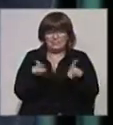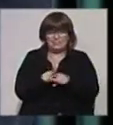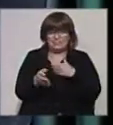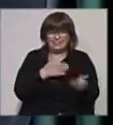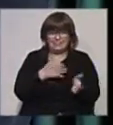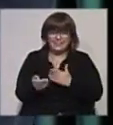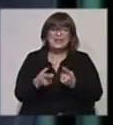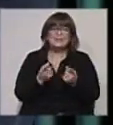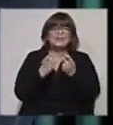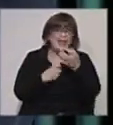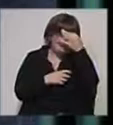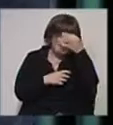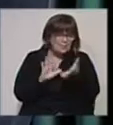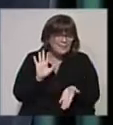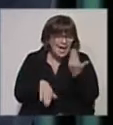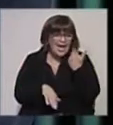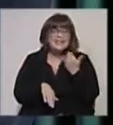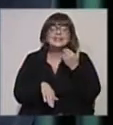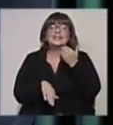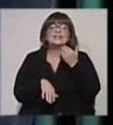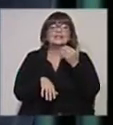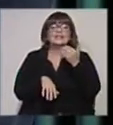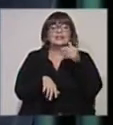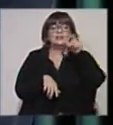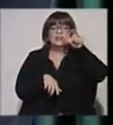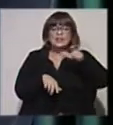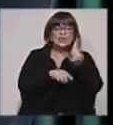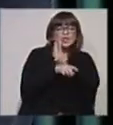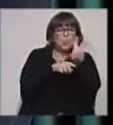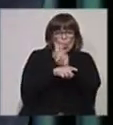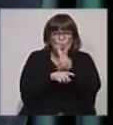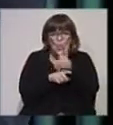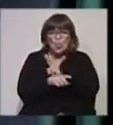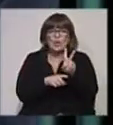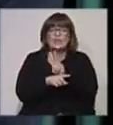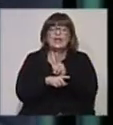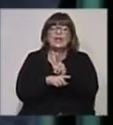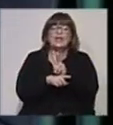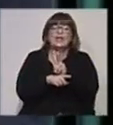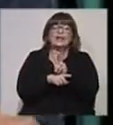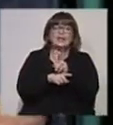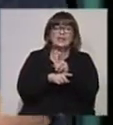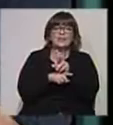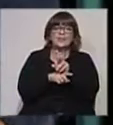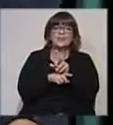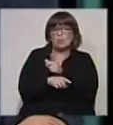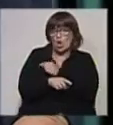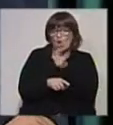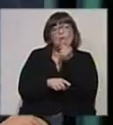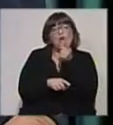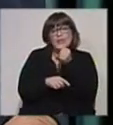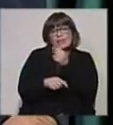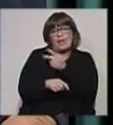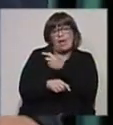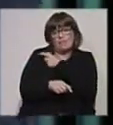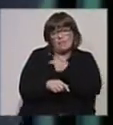más tecnología, más agentes de la guardia fronteriza, de la patrulla fronteriza, perdón. Pero en realidad un muro no va a